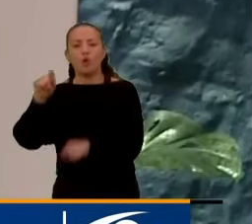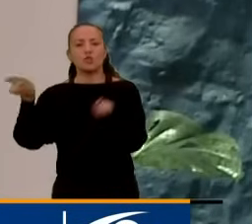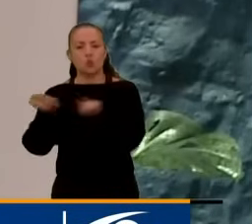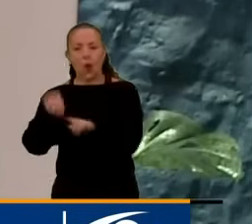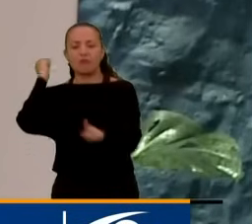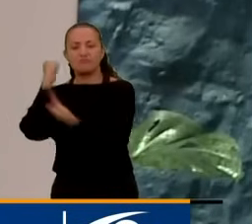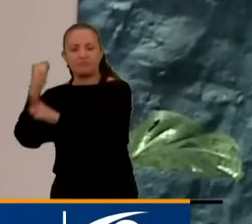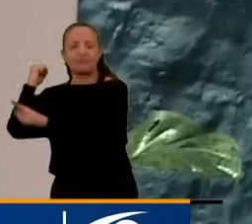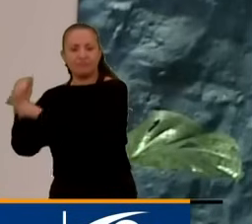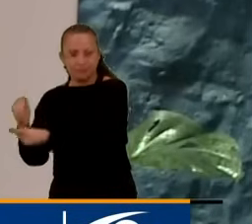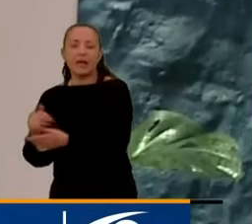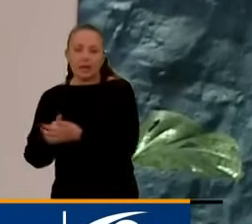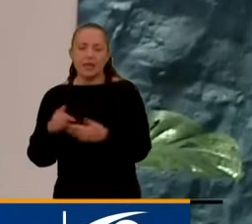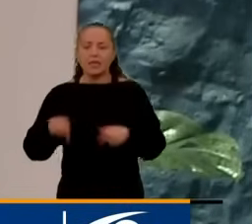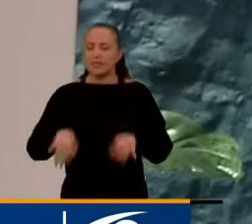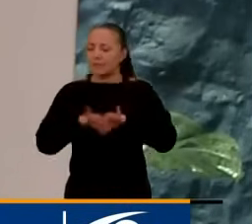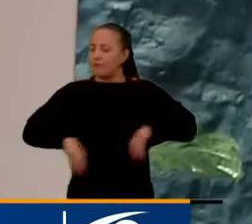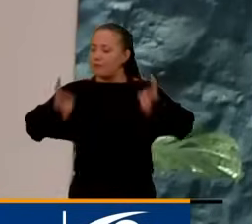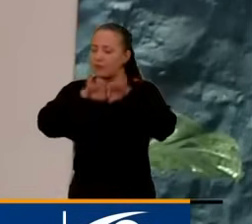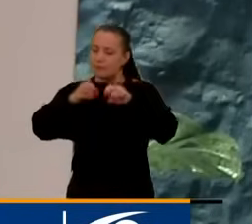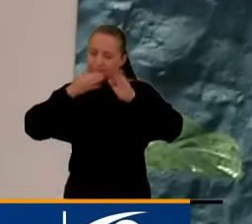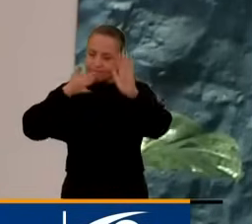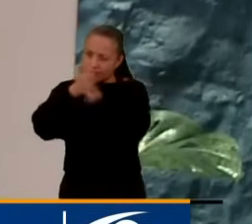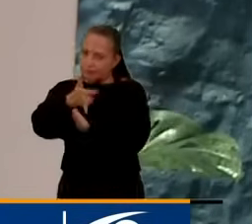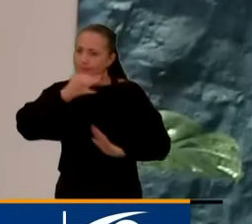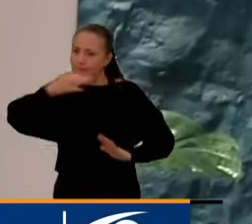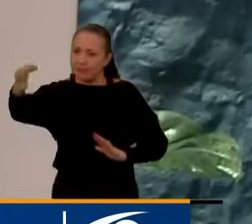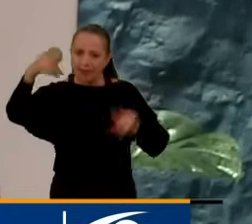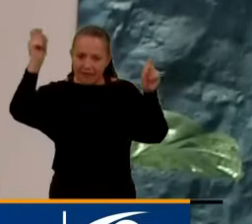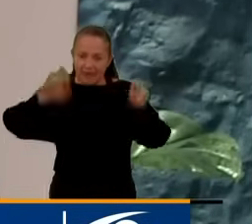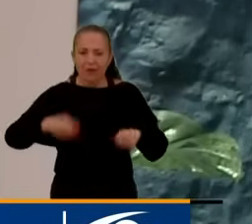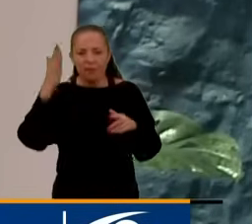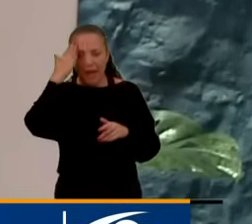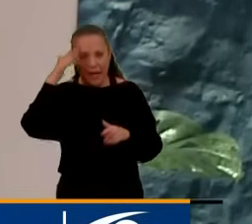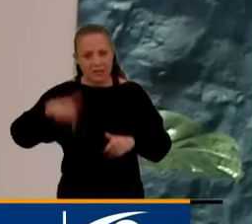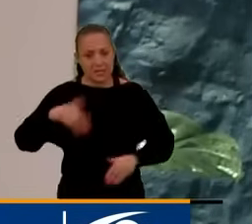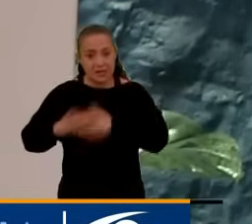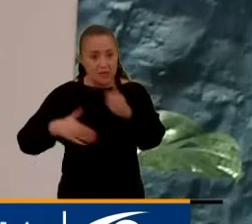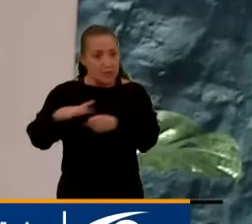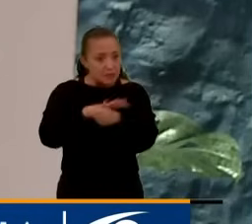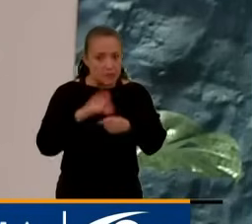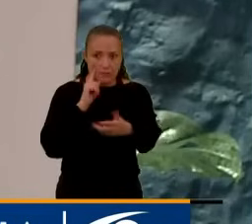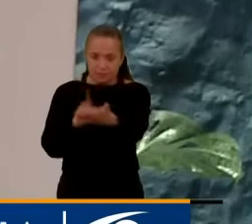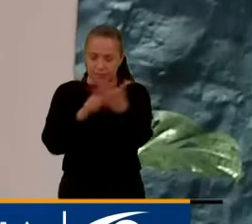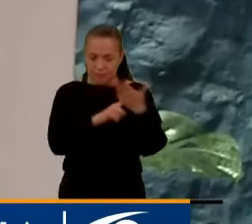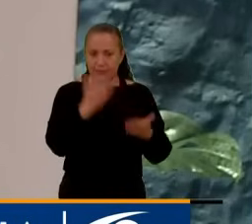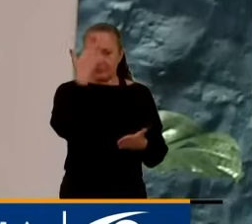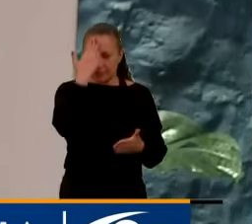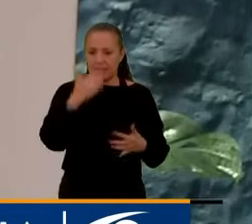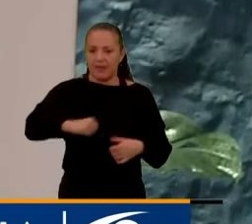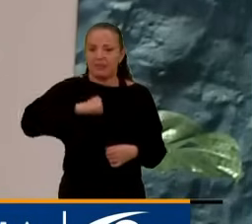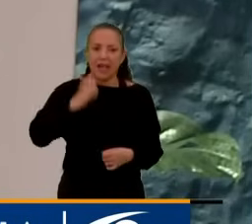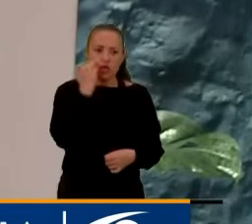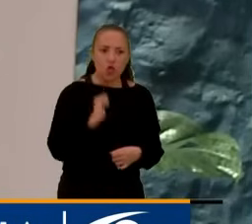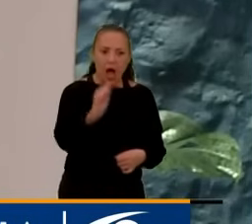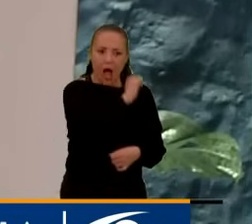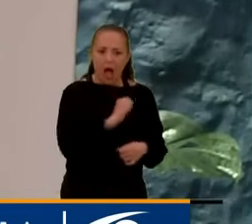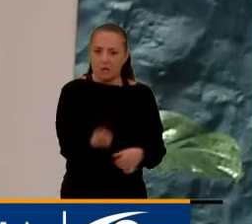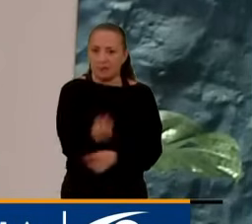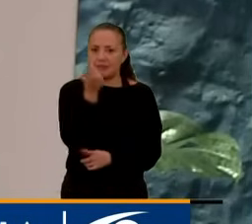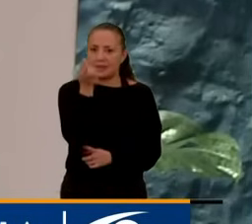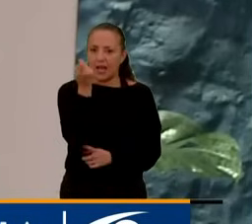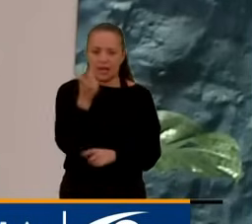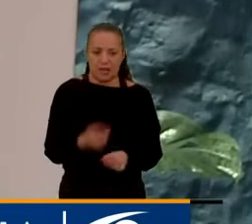hechos para que las autoridades tengan certeza que estas dinámicas están ocurriendo y que los derechos de las mujeres están en riesgo, ¿sí? Que